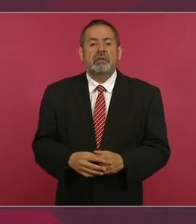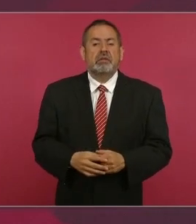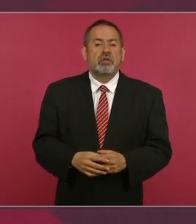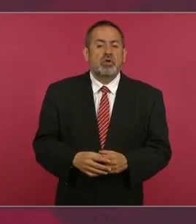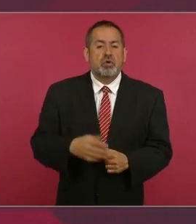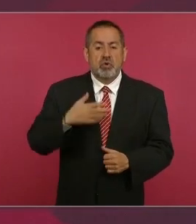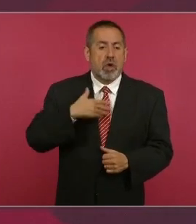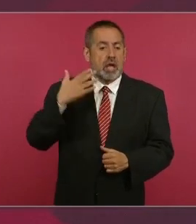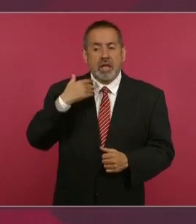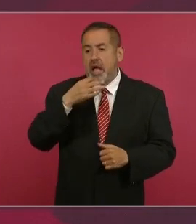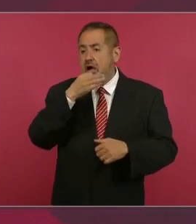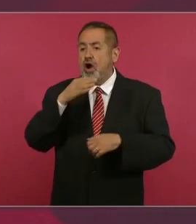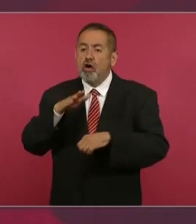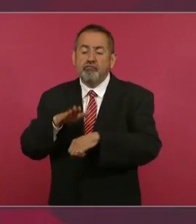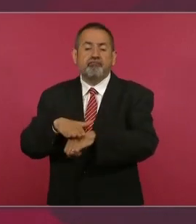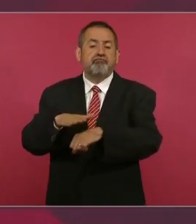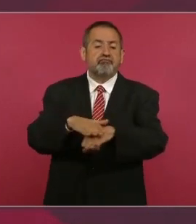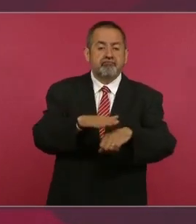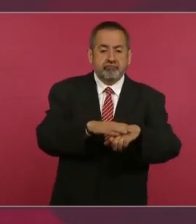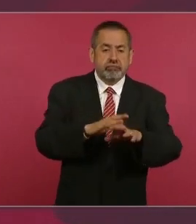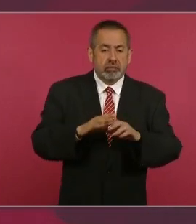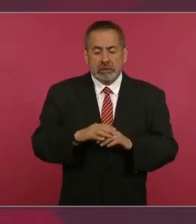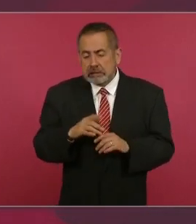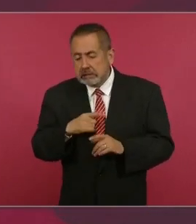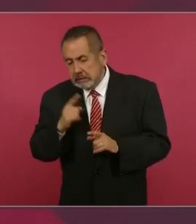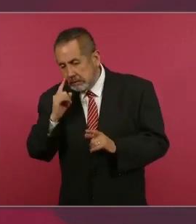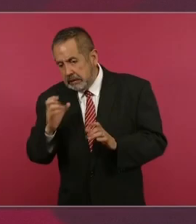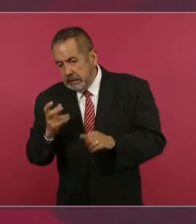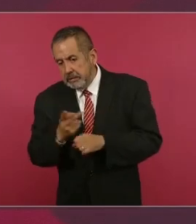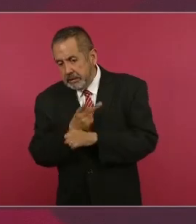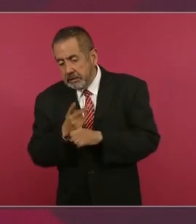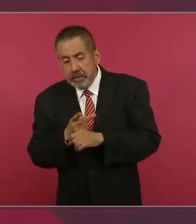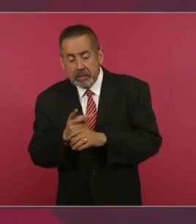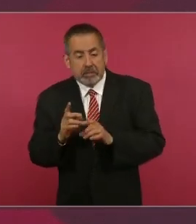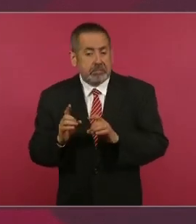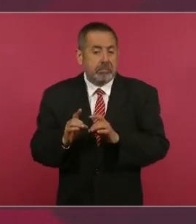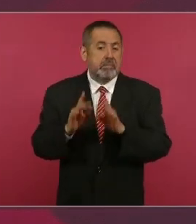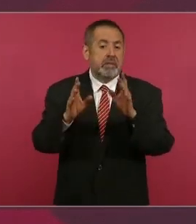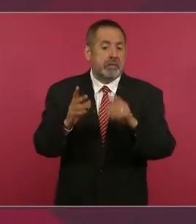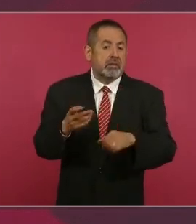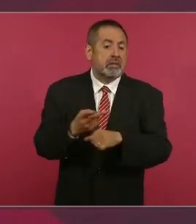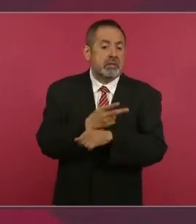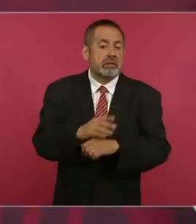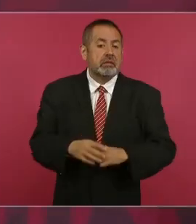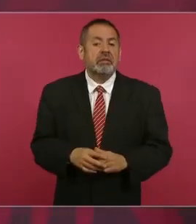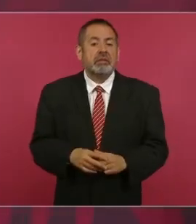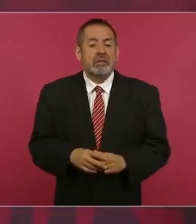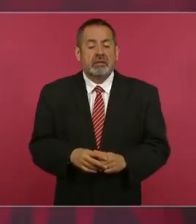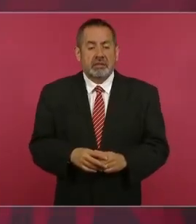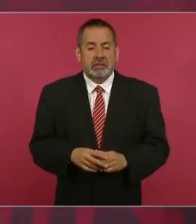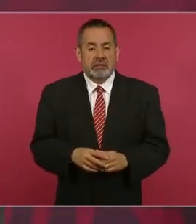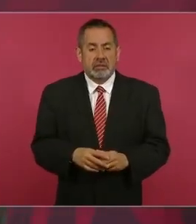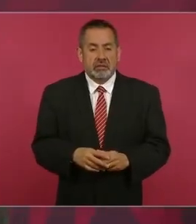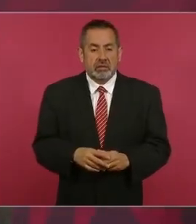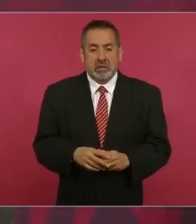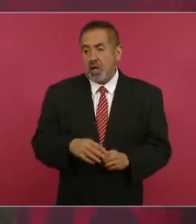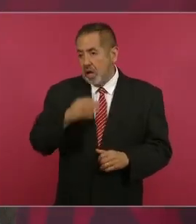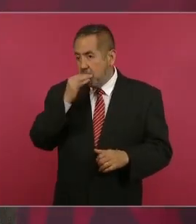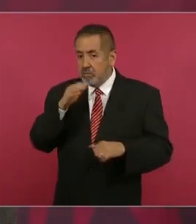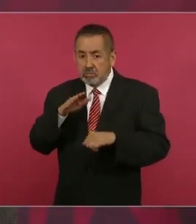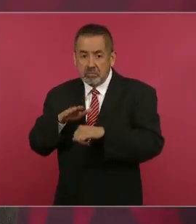un aviso, estaba pendiente, cuando se